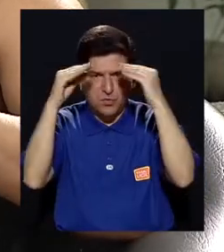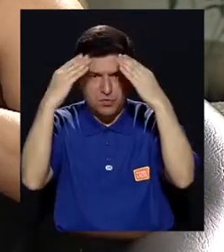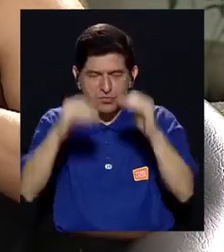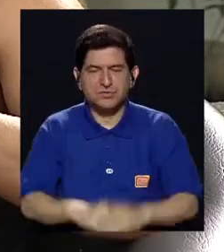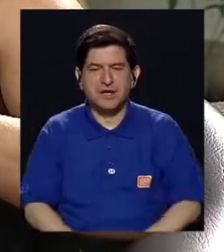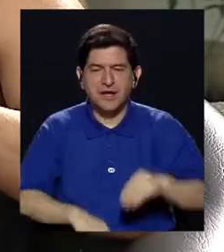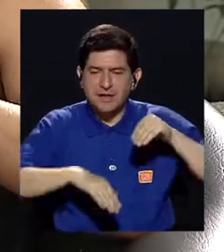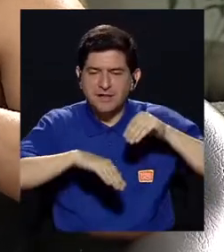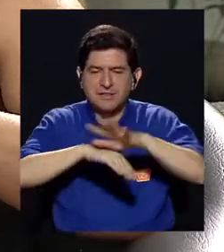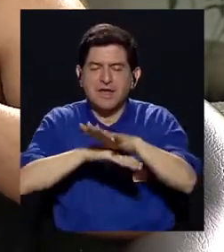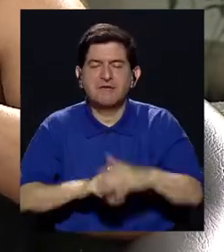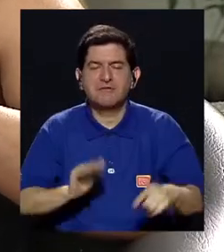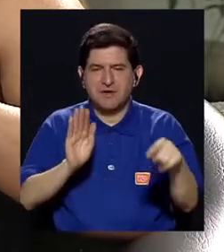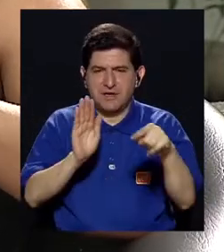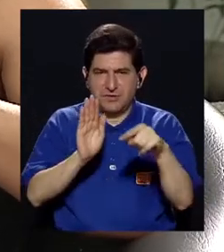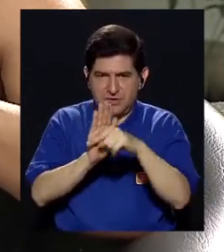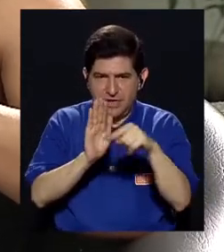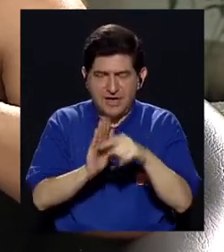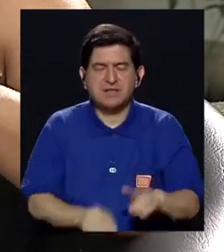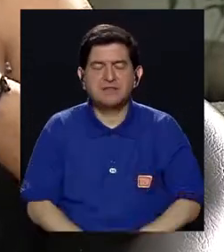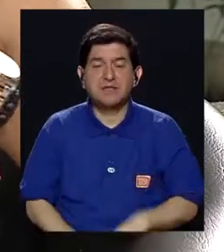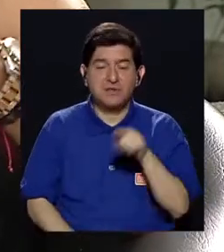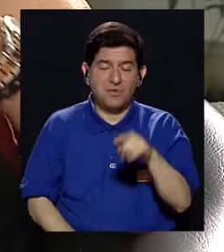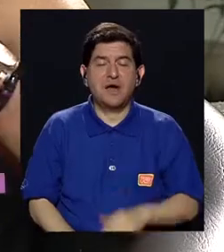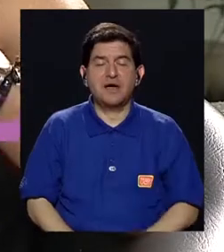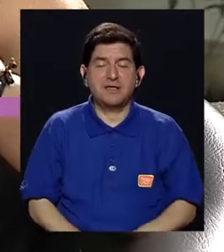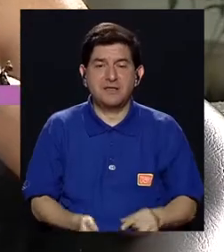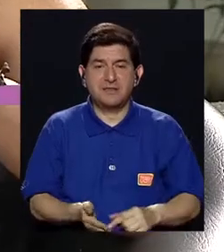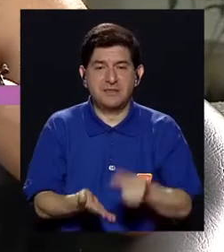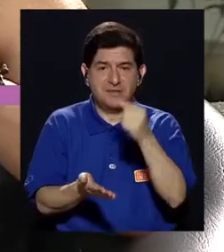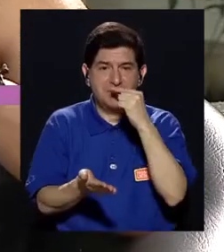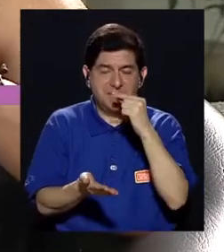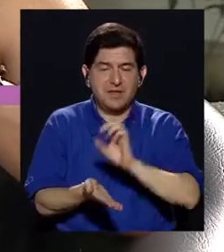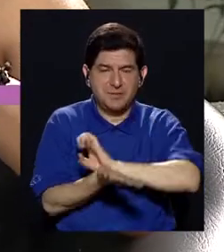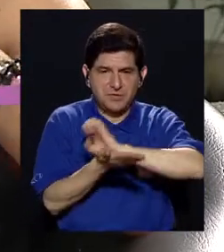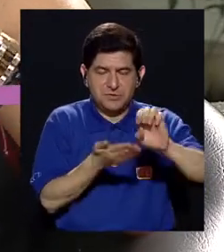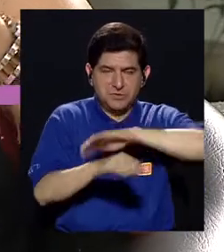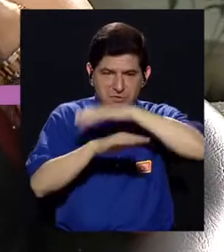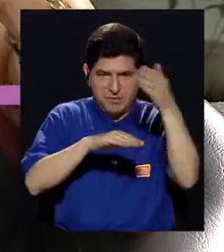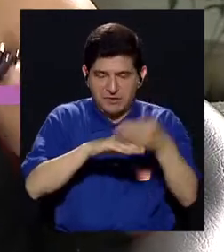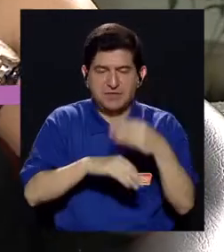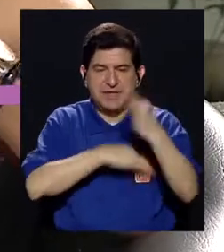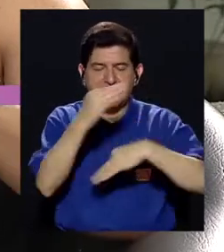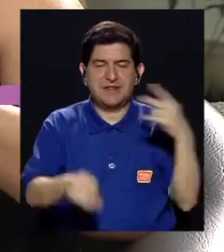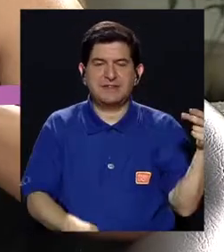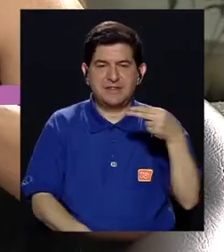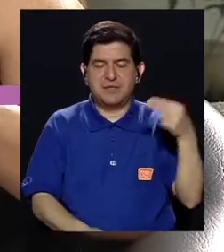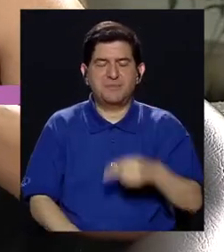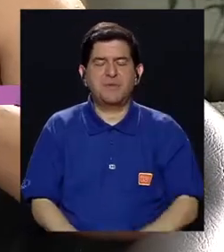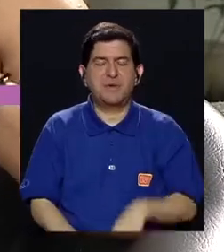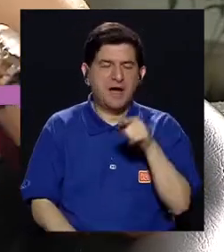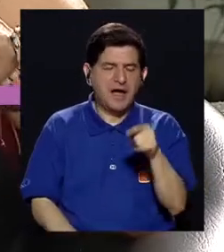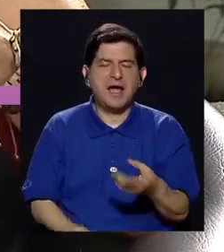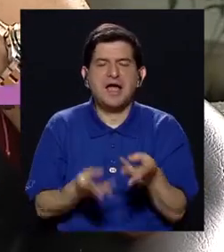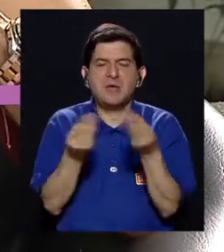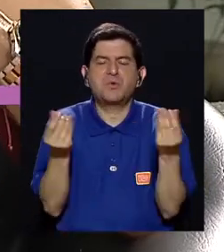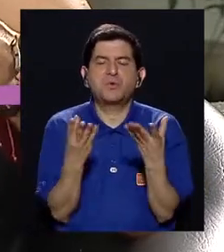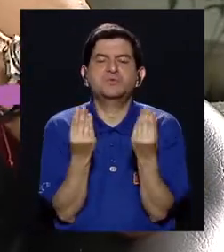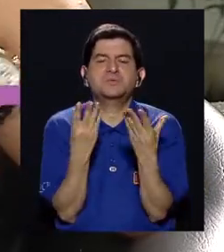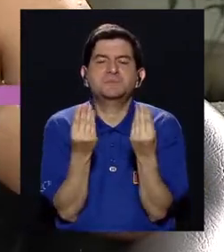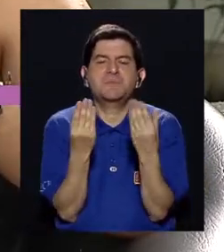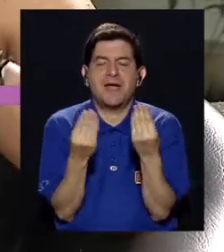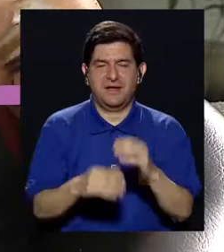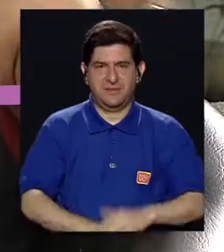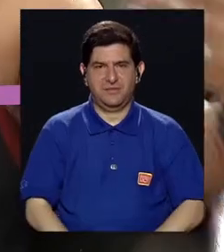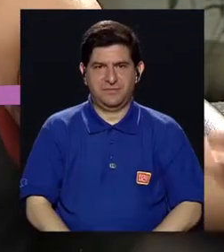los efectos adversos de los anticonceptivos hormonales para dar mala información y para crear miedo. Entonces,